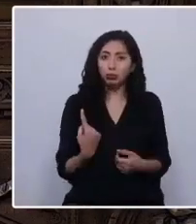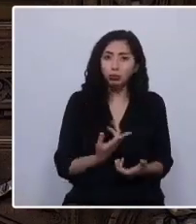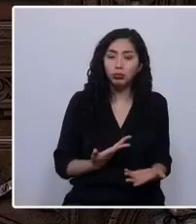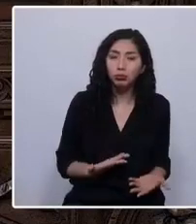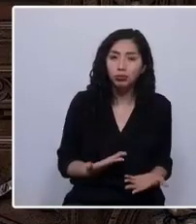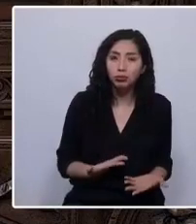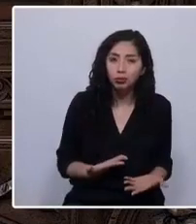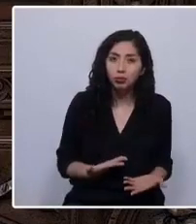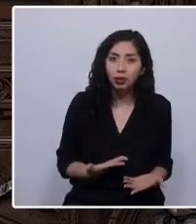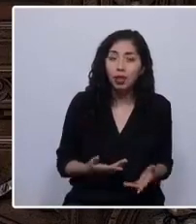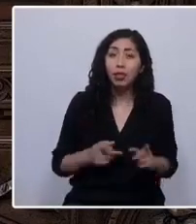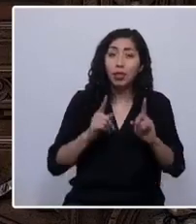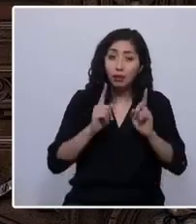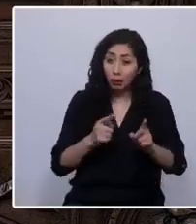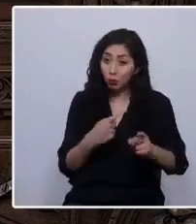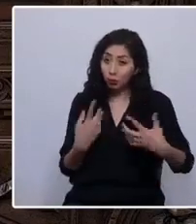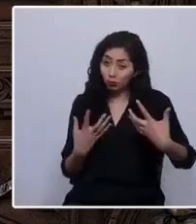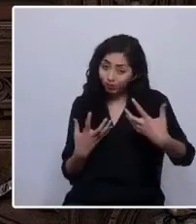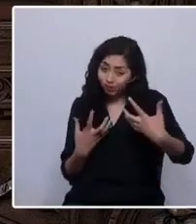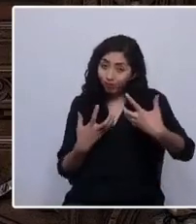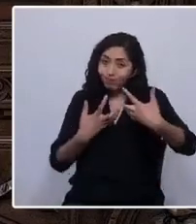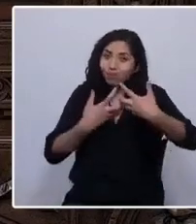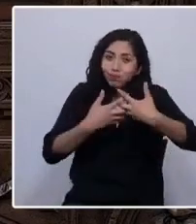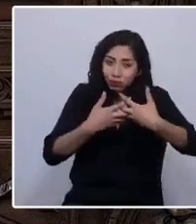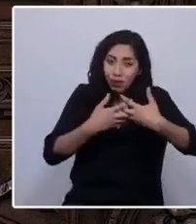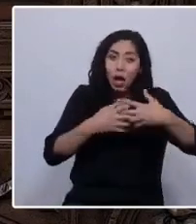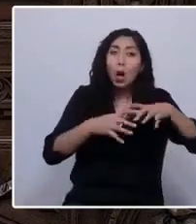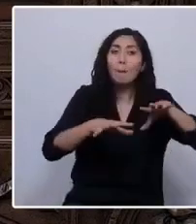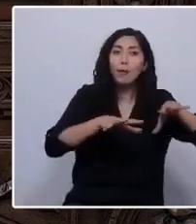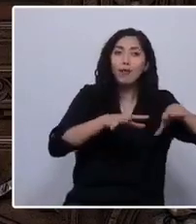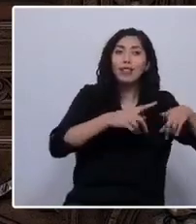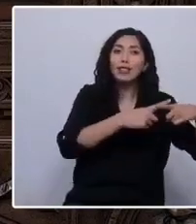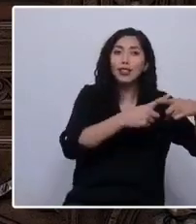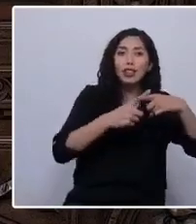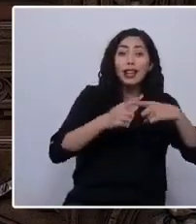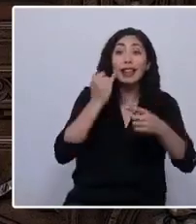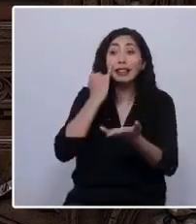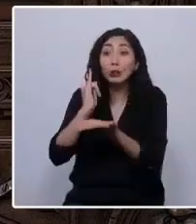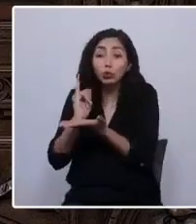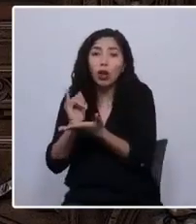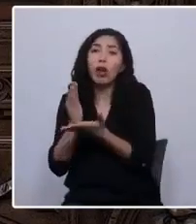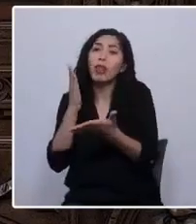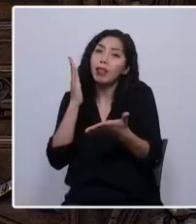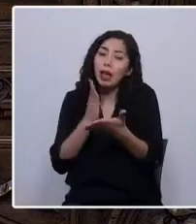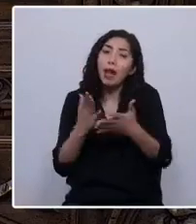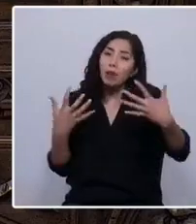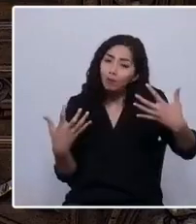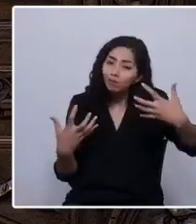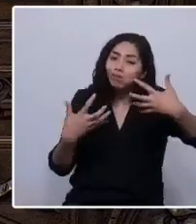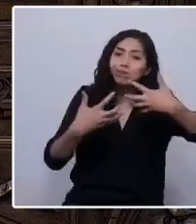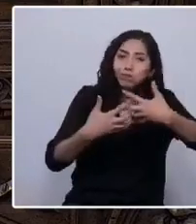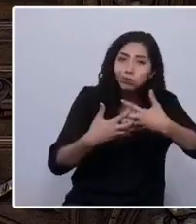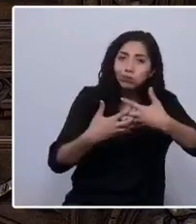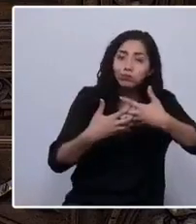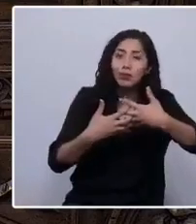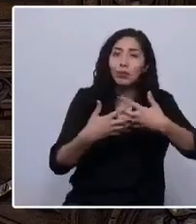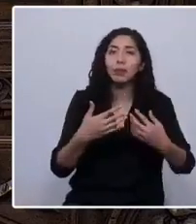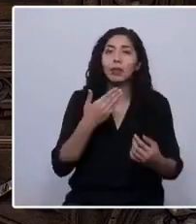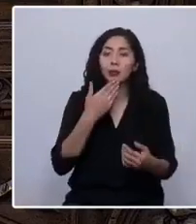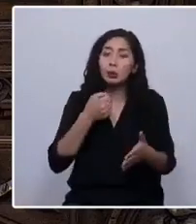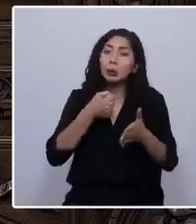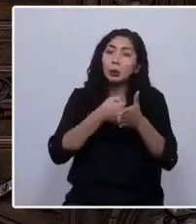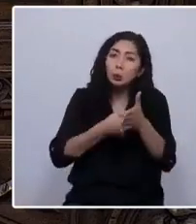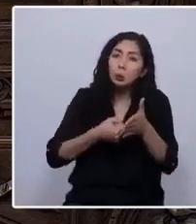Debemos ser un engranaje entre la movilización social y la institucionalidad, un eslabón en una cadena de lucha